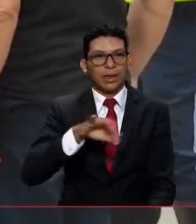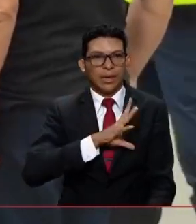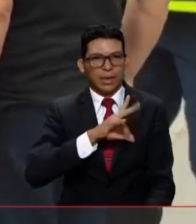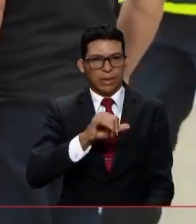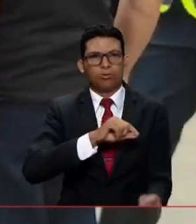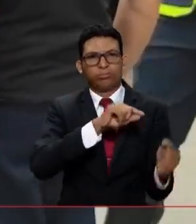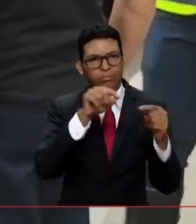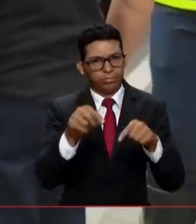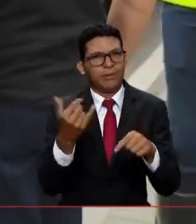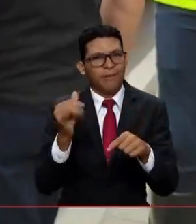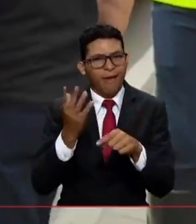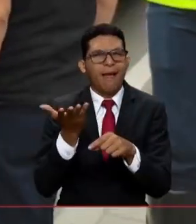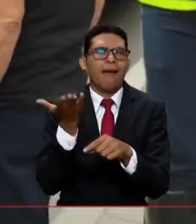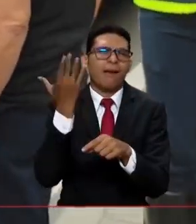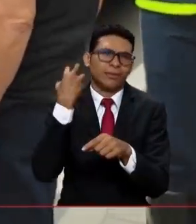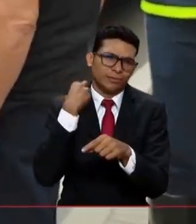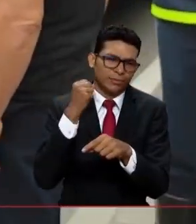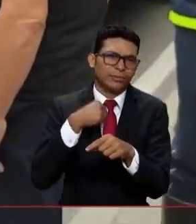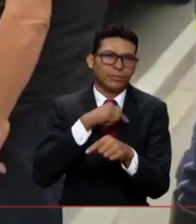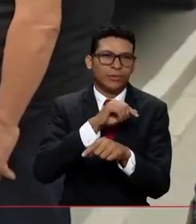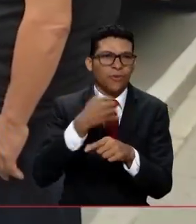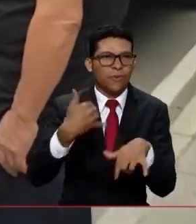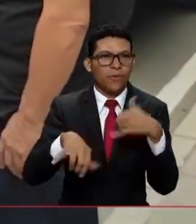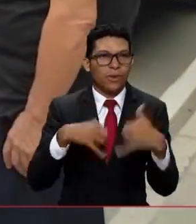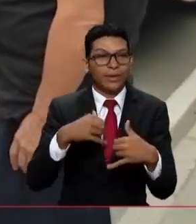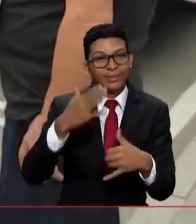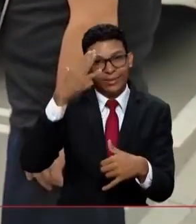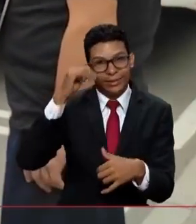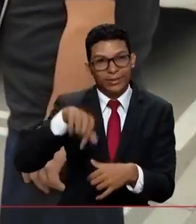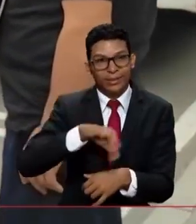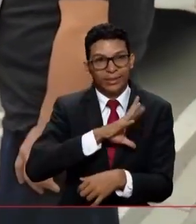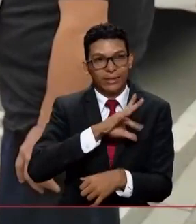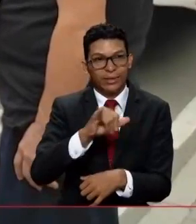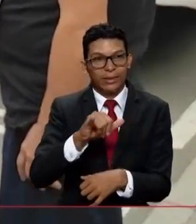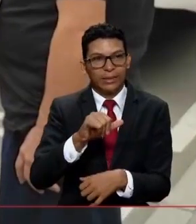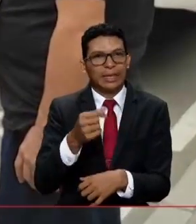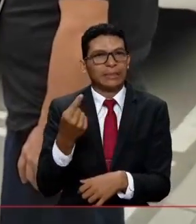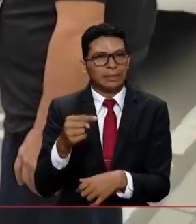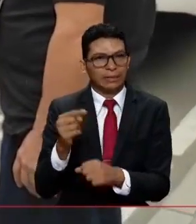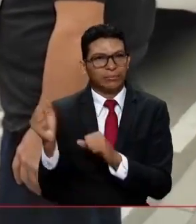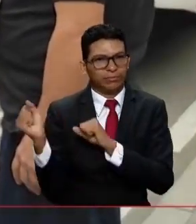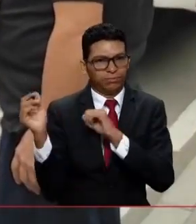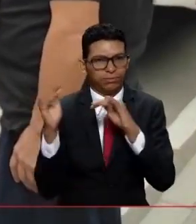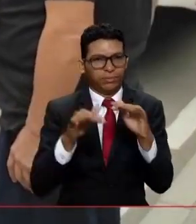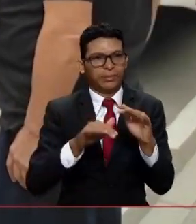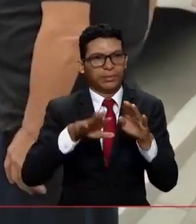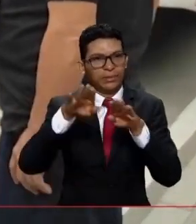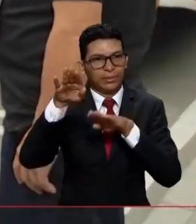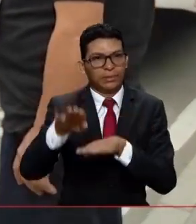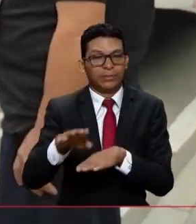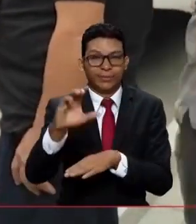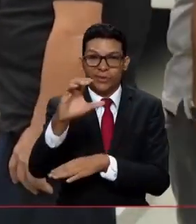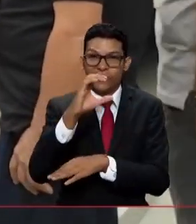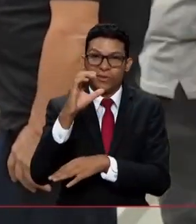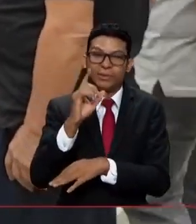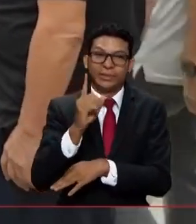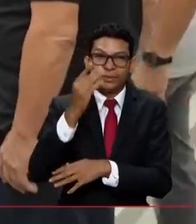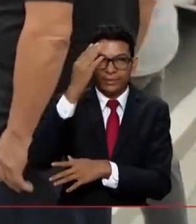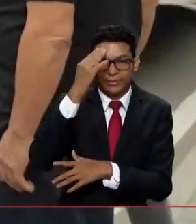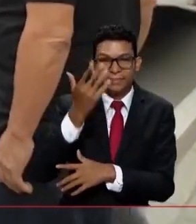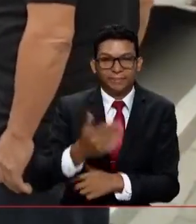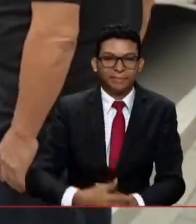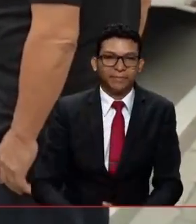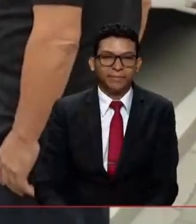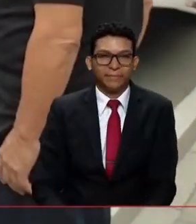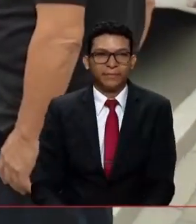Cali a jugar y bueno, ya sabemos lo que es Cali, sabemos lo que es la afición de del hermano país. Y bueno, muchas gracias